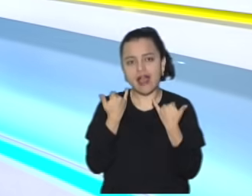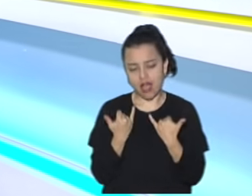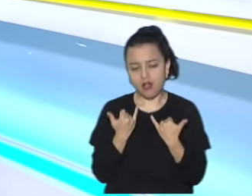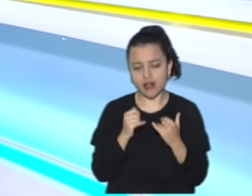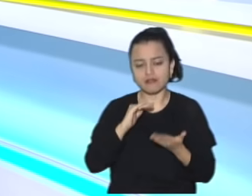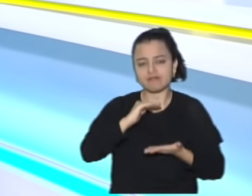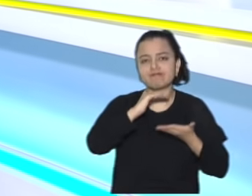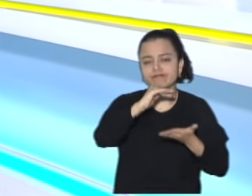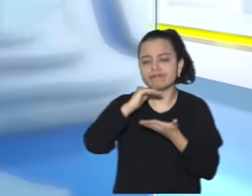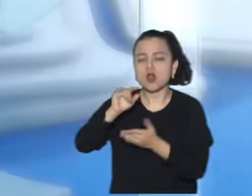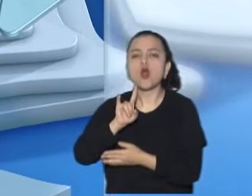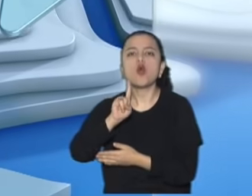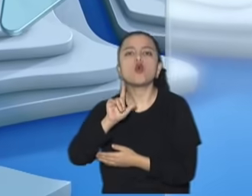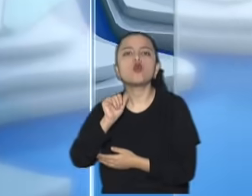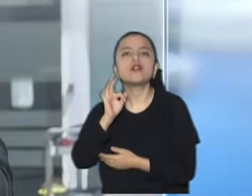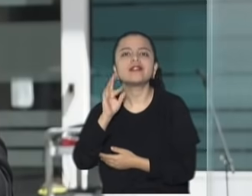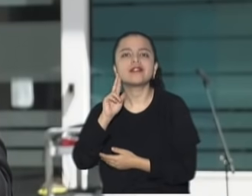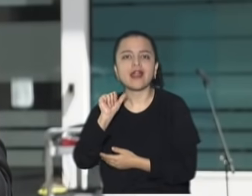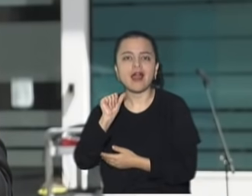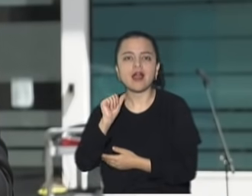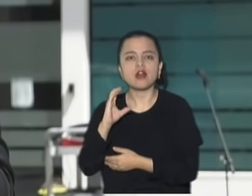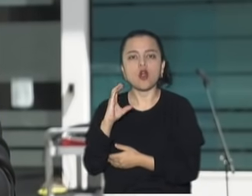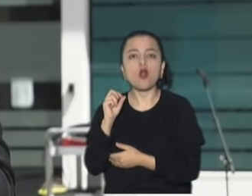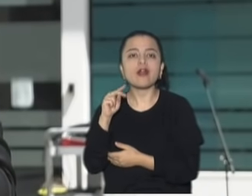ultracongeladores van a entregar?